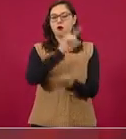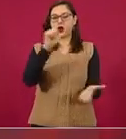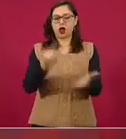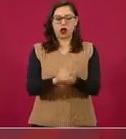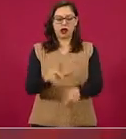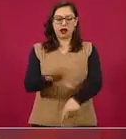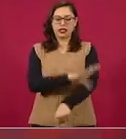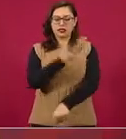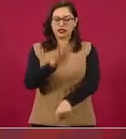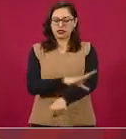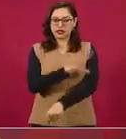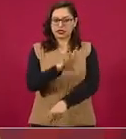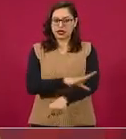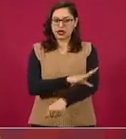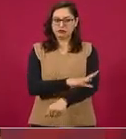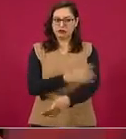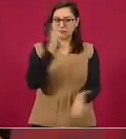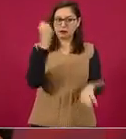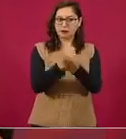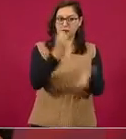Repartieron dinero